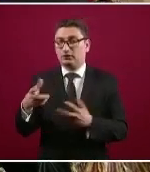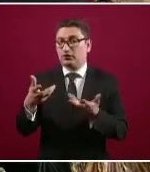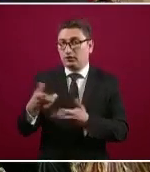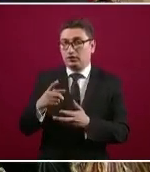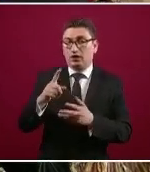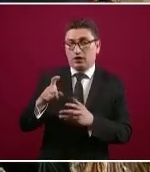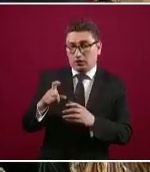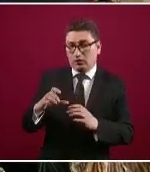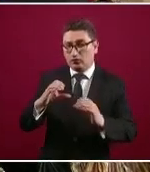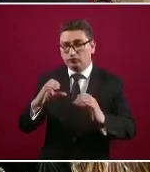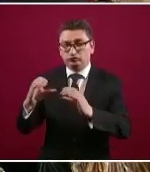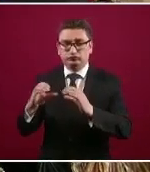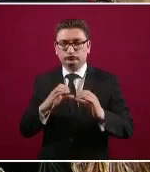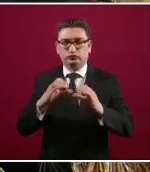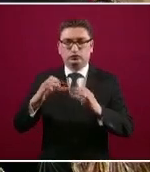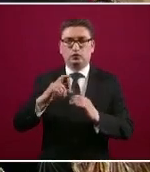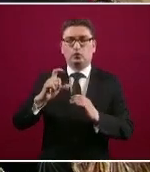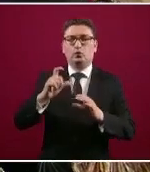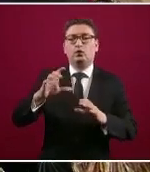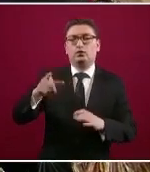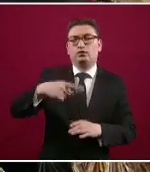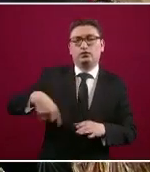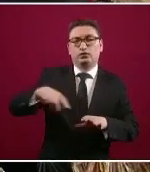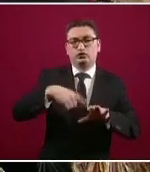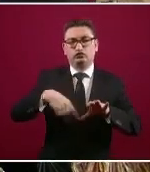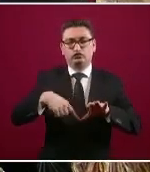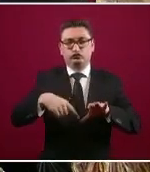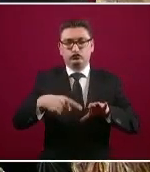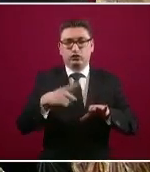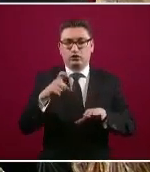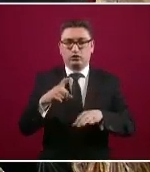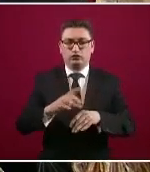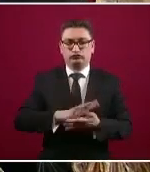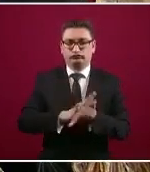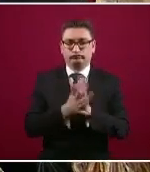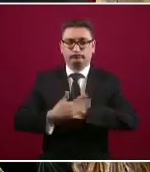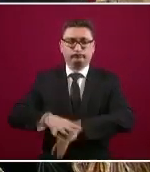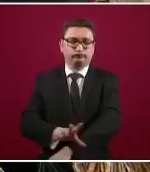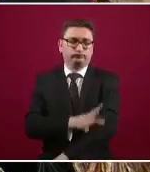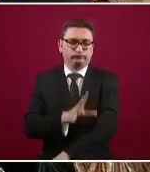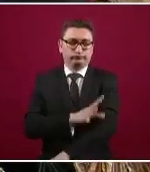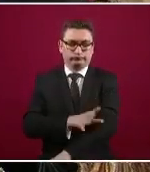manejo diferente en el tema de turbinación del agua para generación de energía. La siguiente.